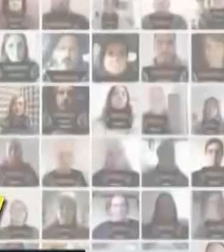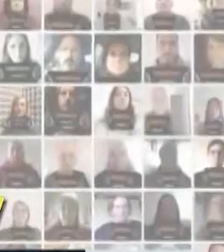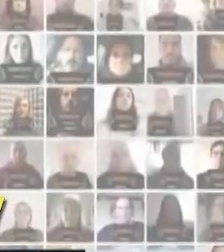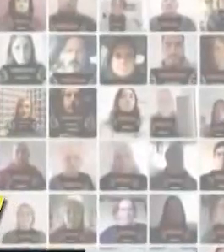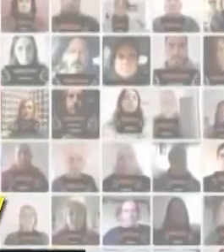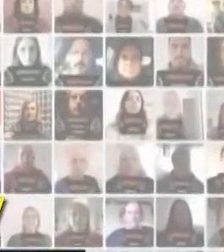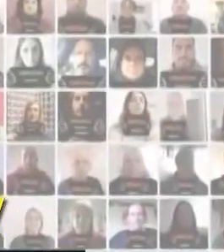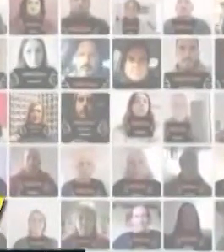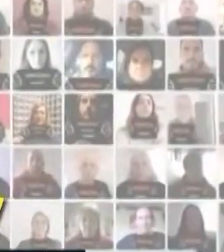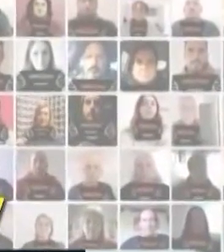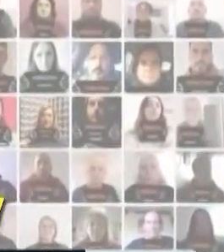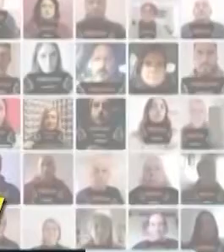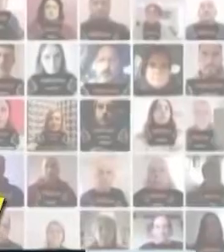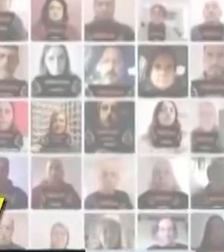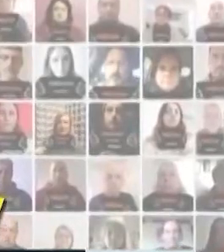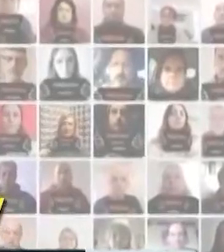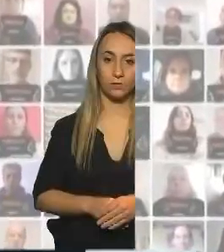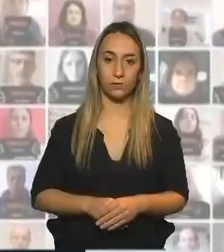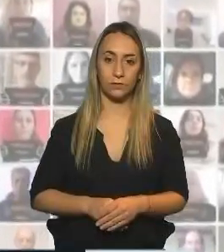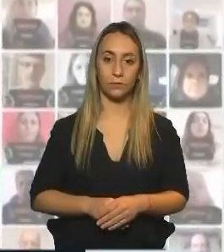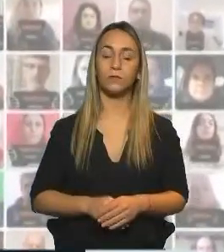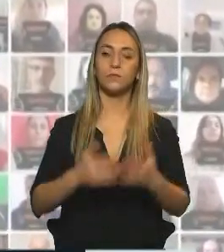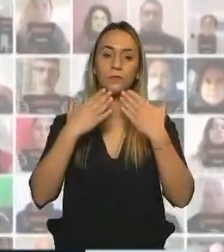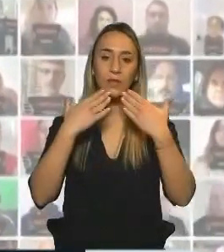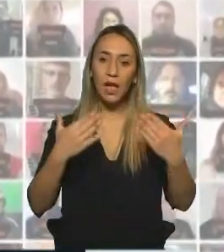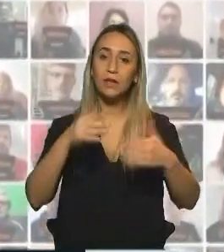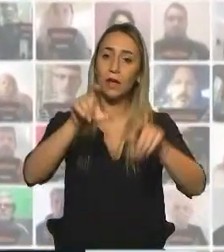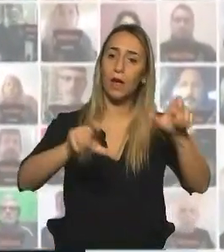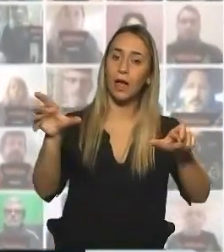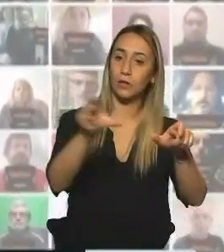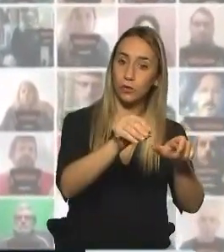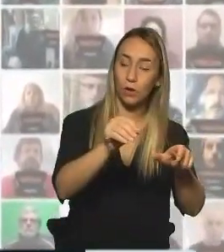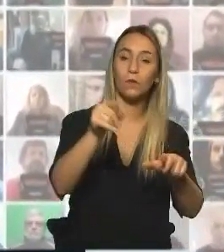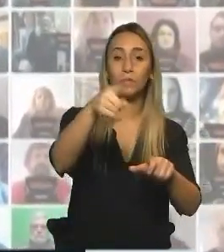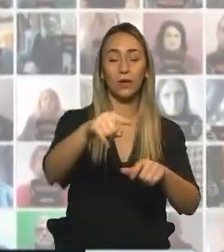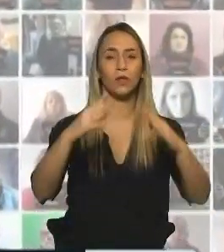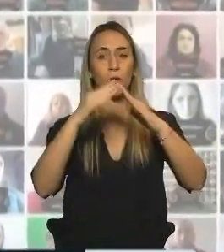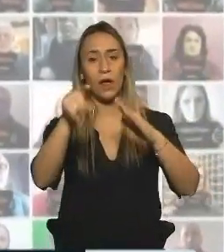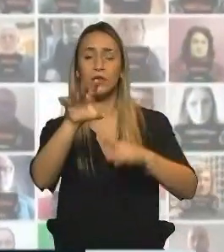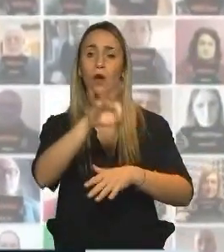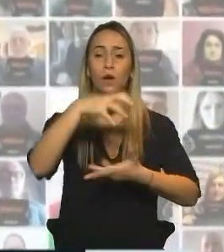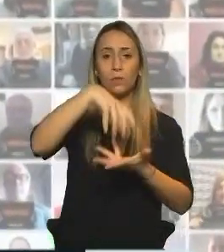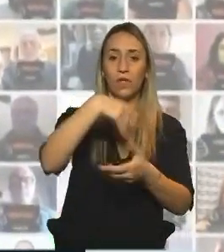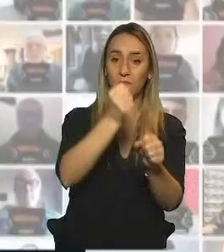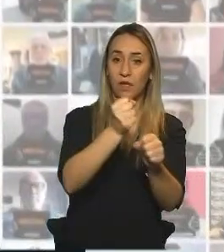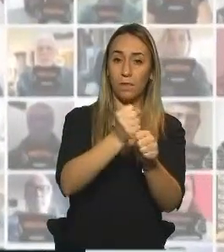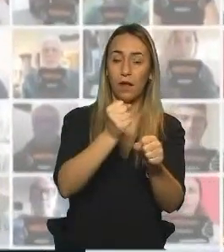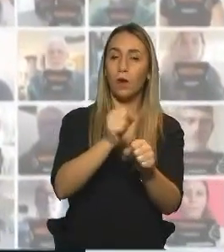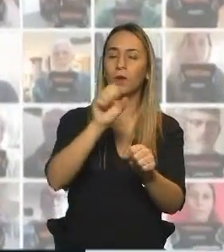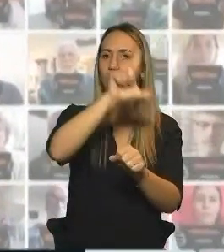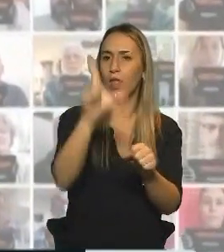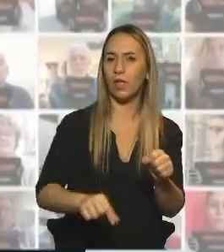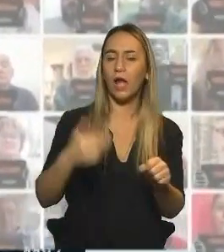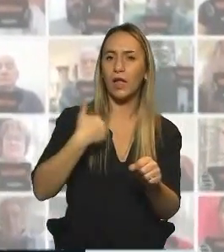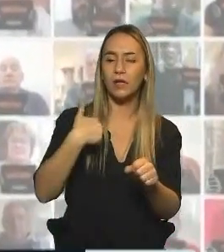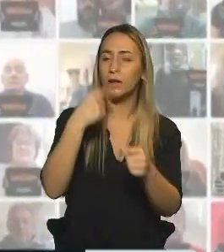Queremos agradecer la presencia de todas y todos ustedes desde sus casas o lugares de trabajo, en diferentes rincones de nuestro país